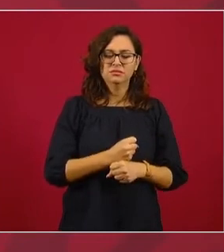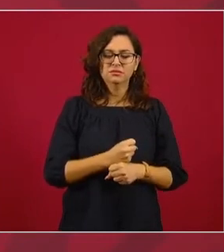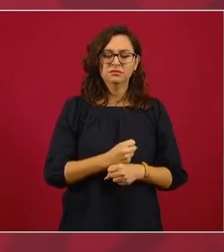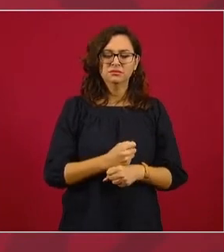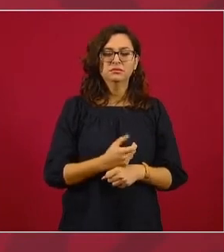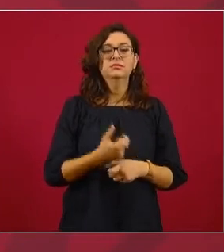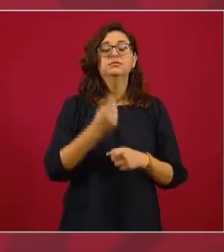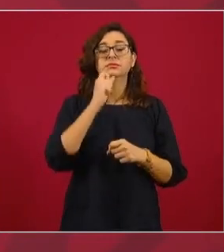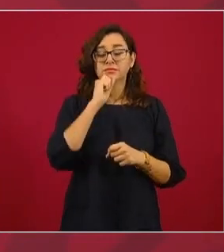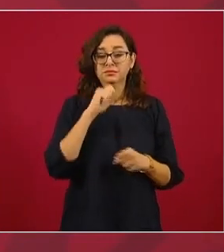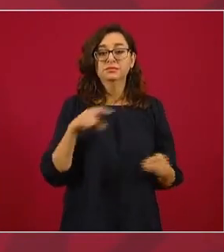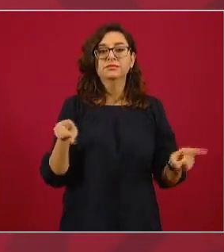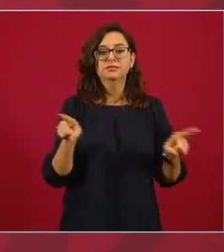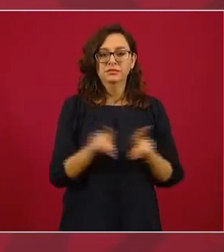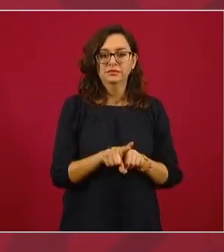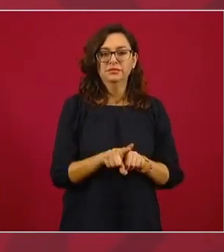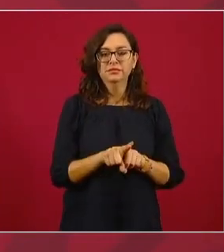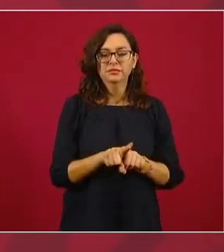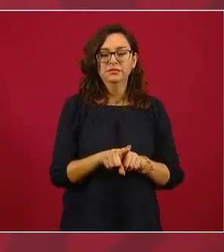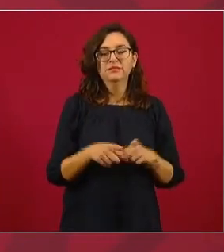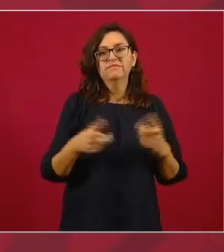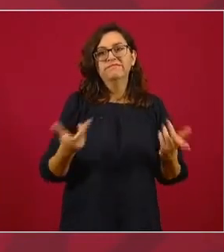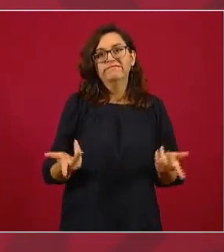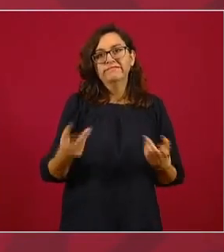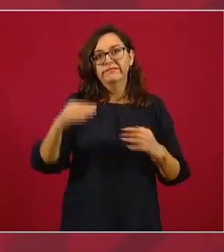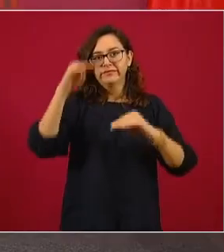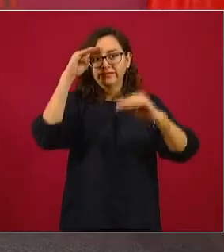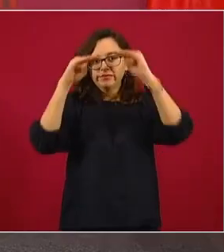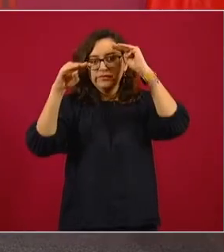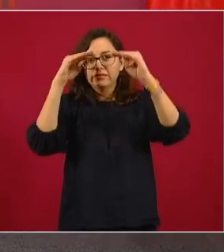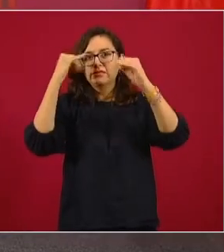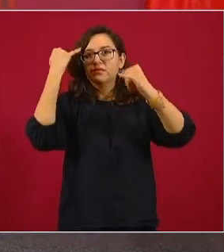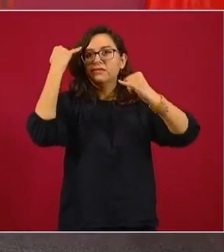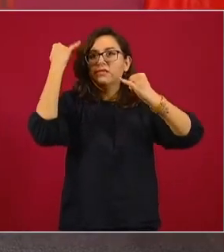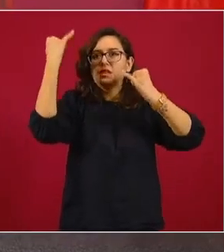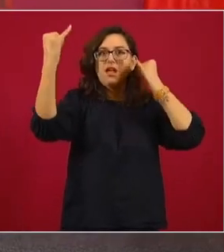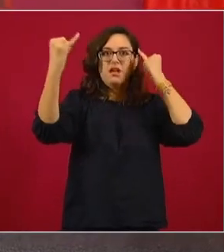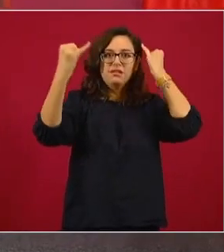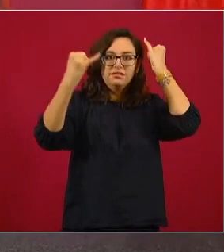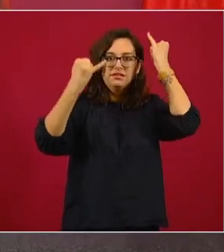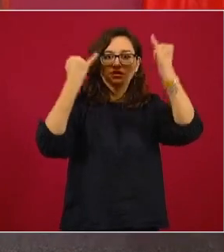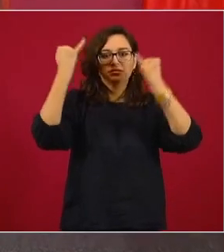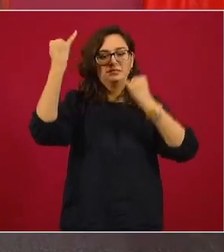Son también maneras de pensar, de